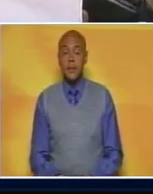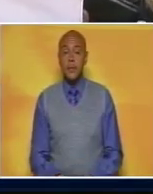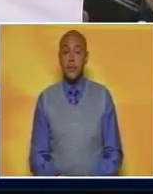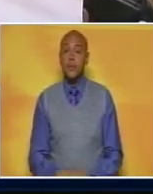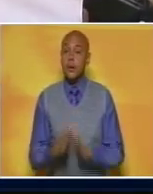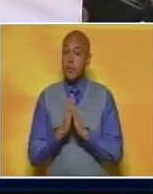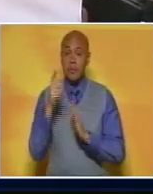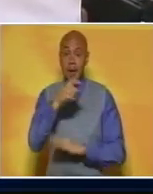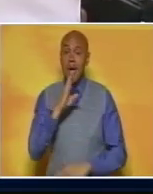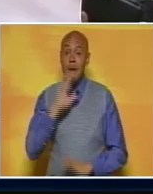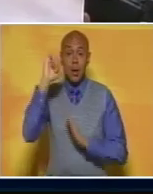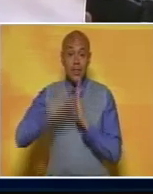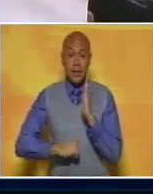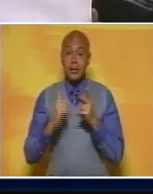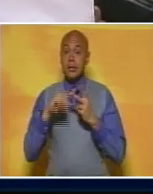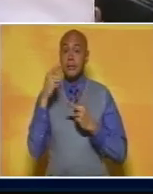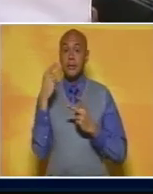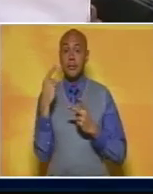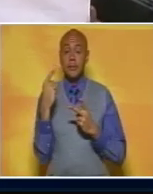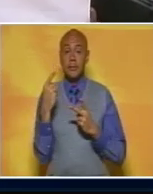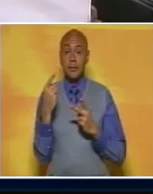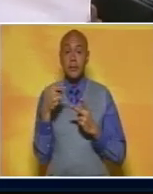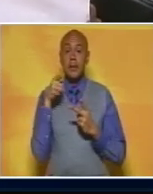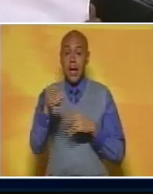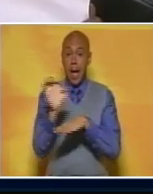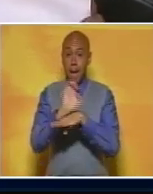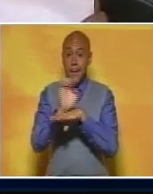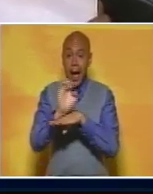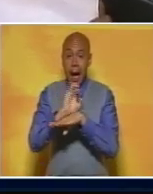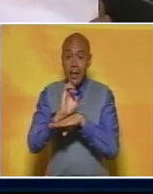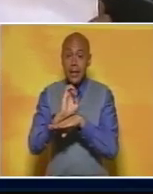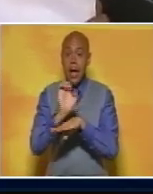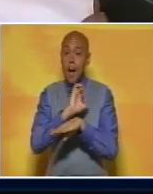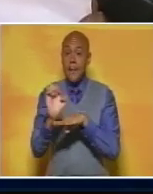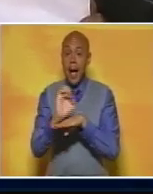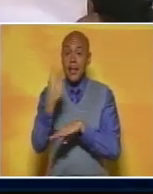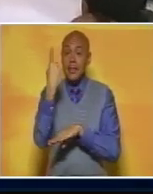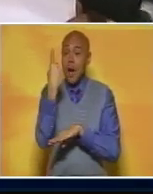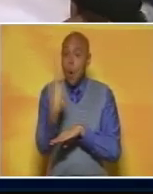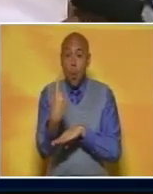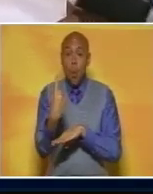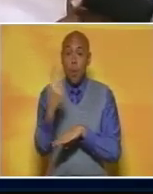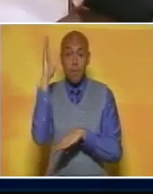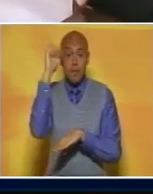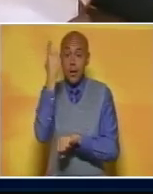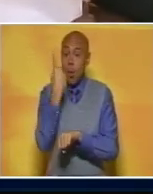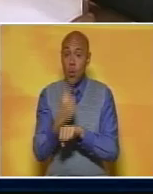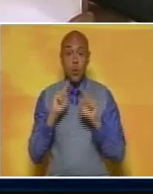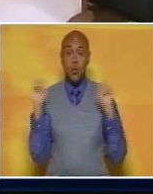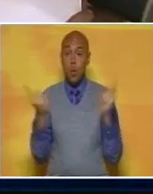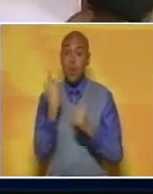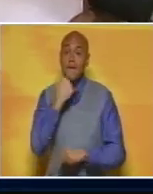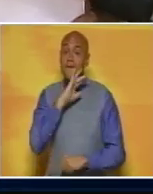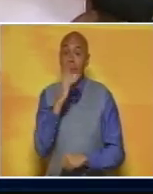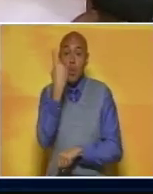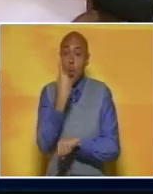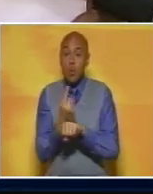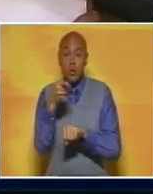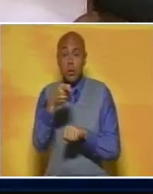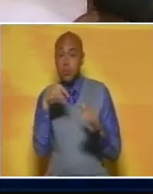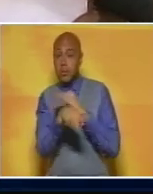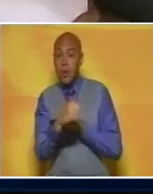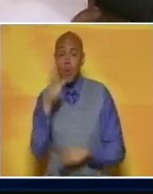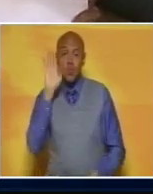no hay agua, el servicio de emergencia, un solo baño para todos, un baño